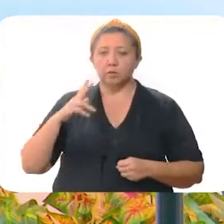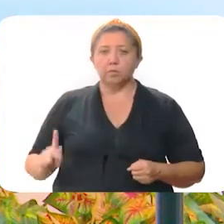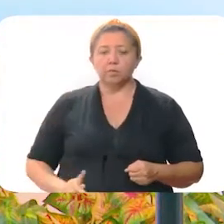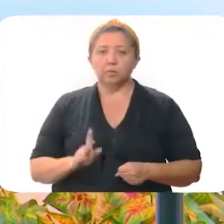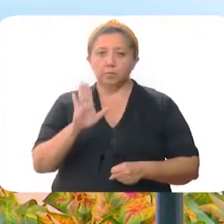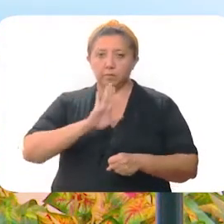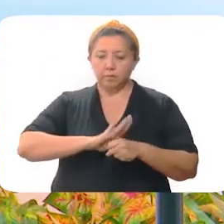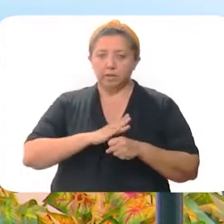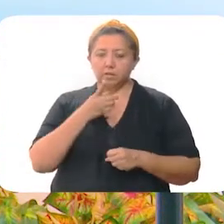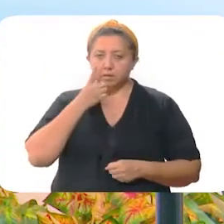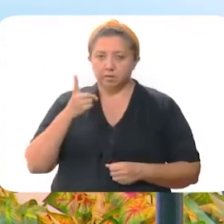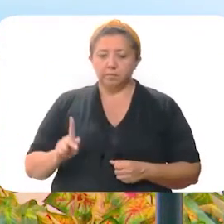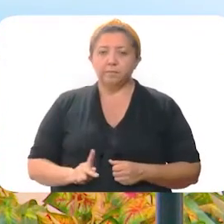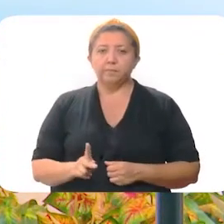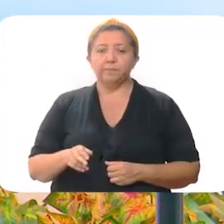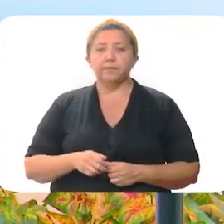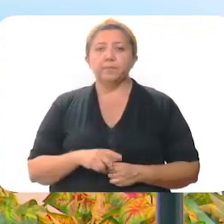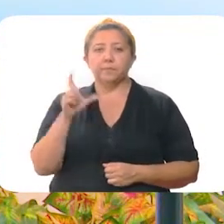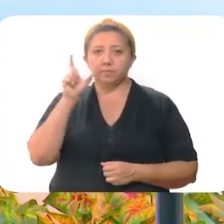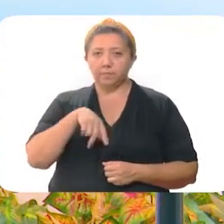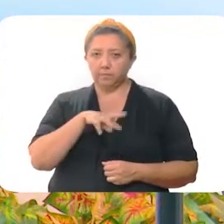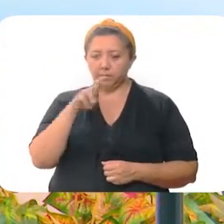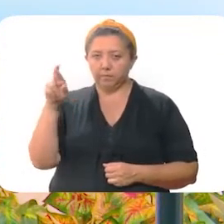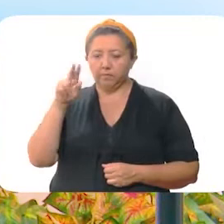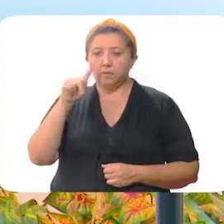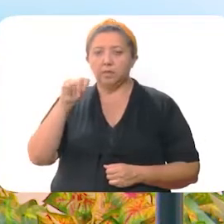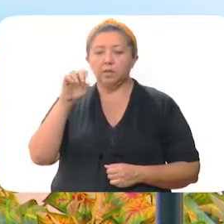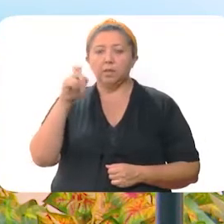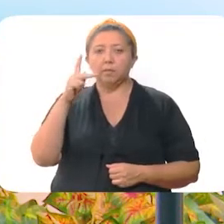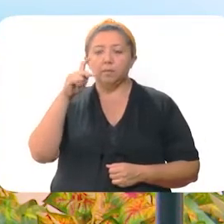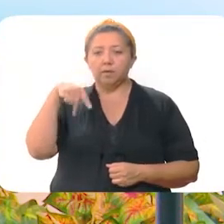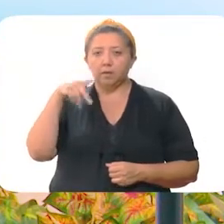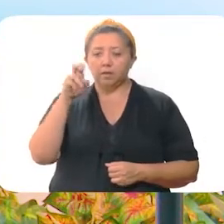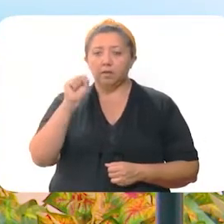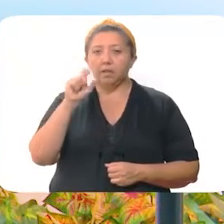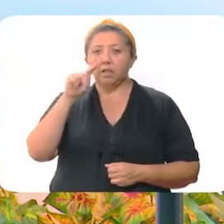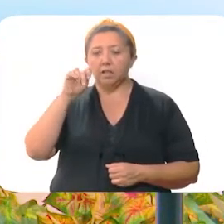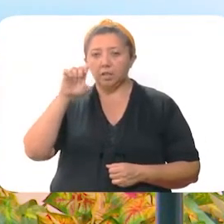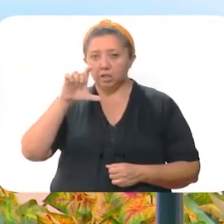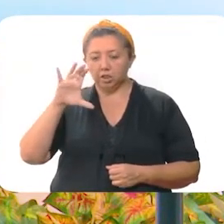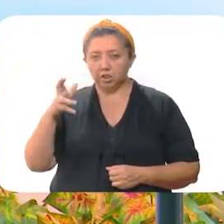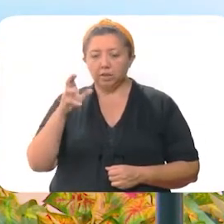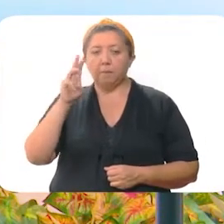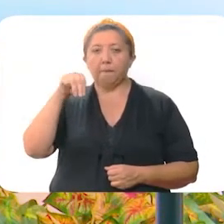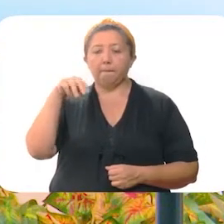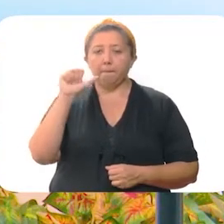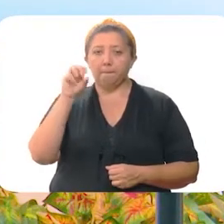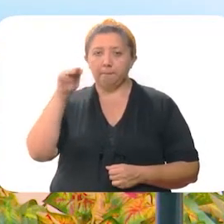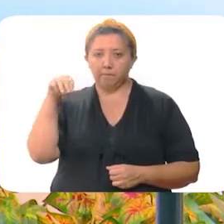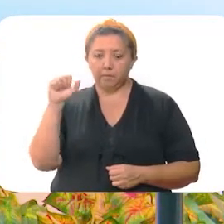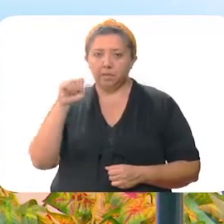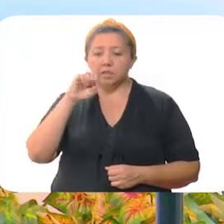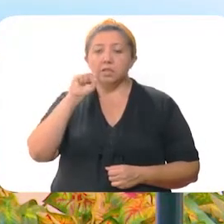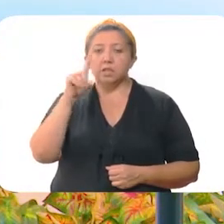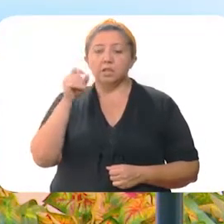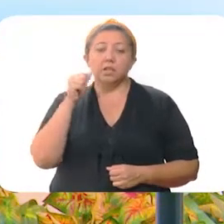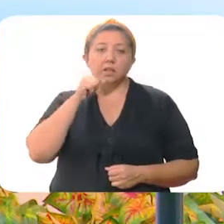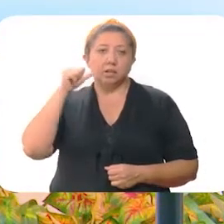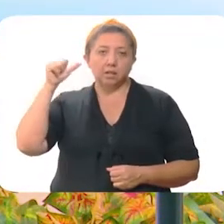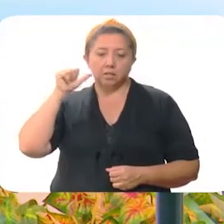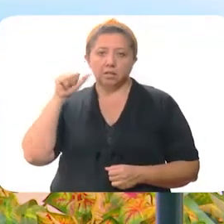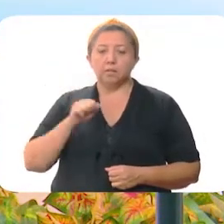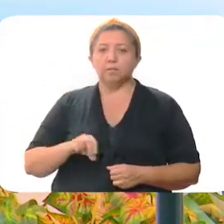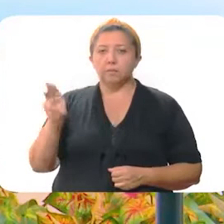municipios más del interior del estado: Quintana Roo, Tepacán, Suma, Telchac Puerto, Mama y Sinanché. Ayer,